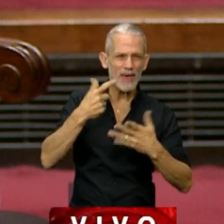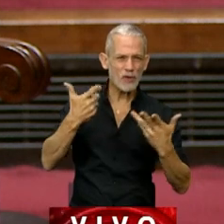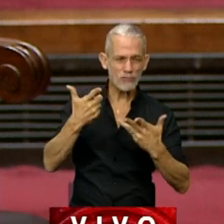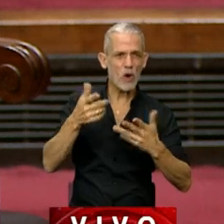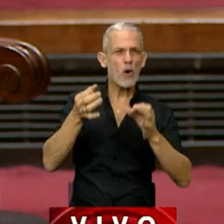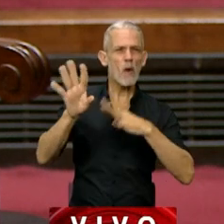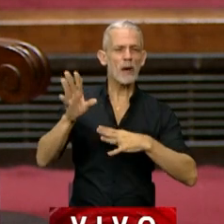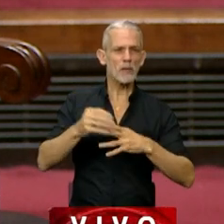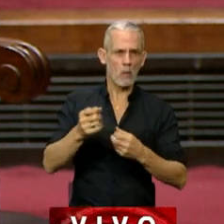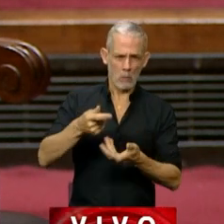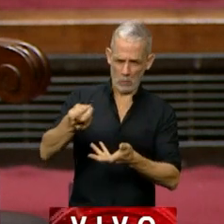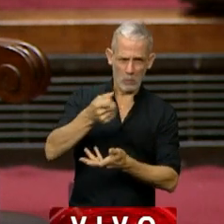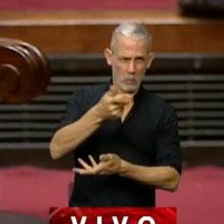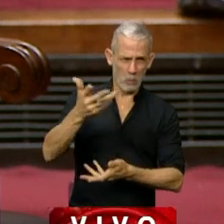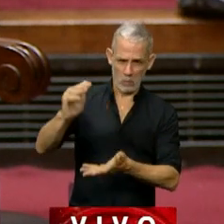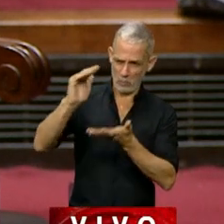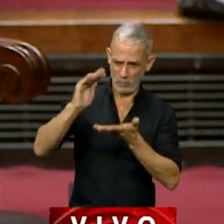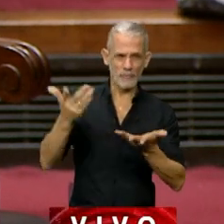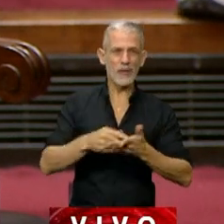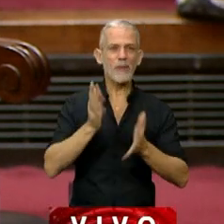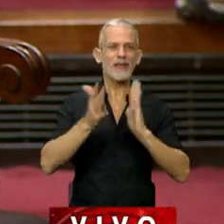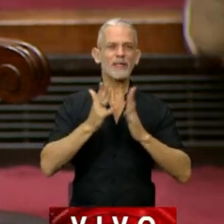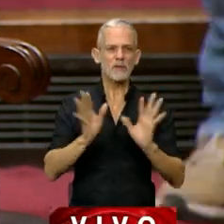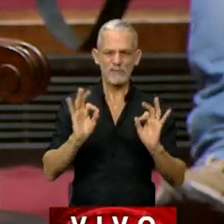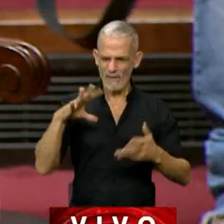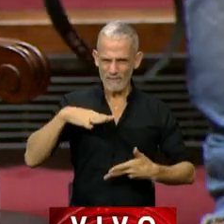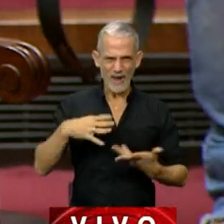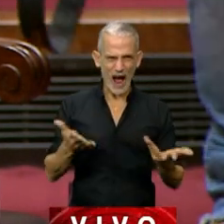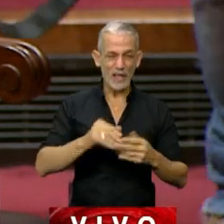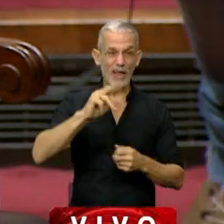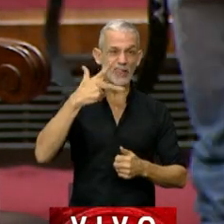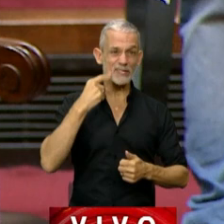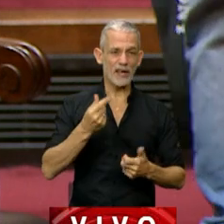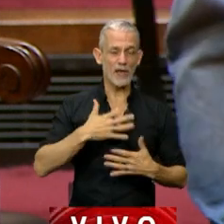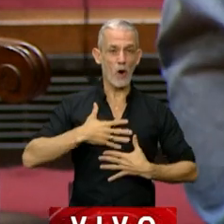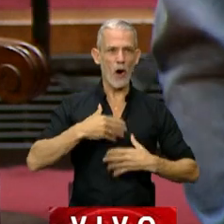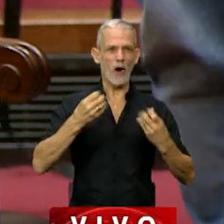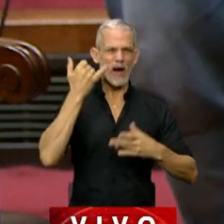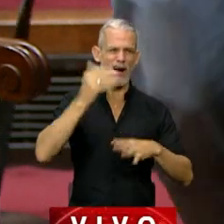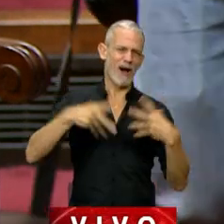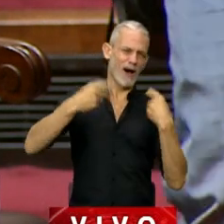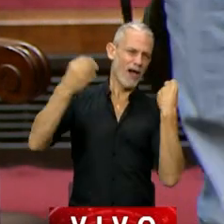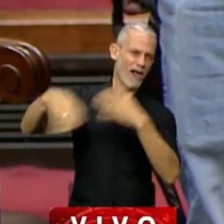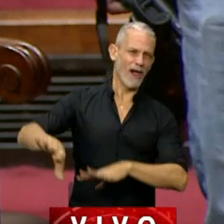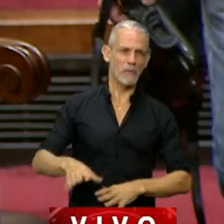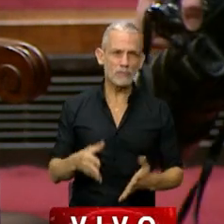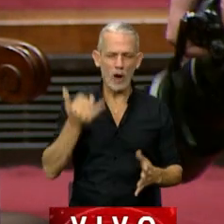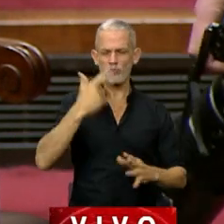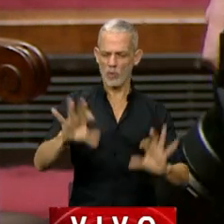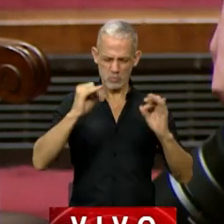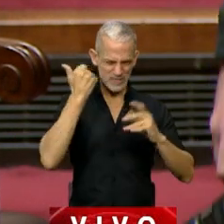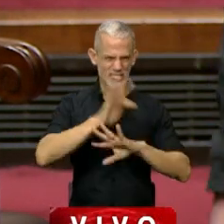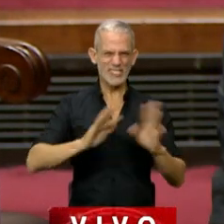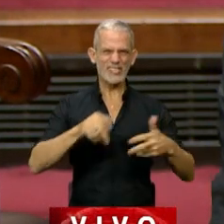dan una cantidad que no alcanza para el tratamiento, lógicamente al tercer día nos sentimos bien, dejamos el tratamiento, pues yo ya estoy bien,